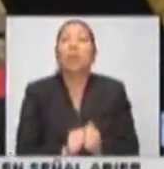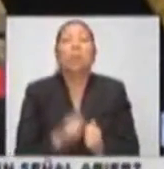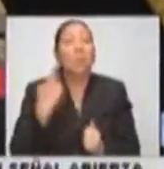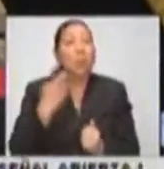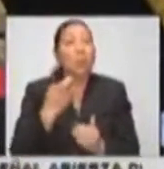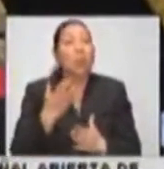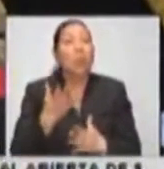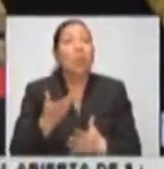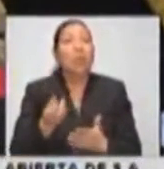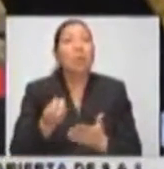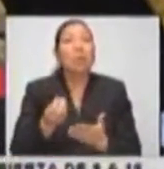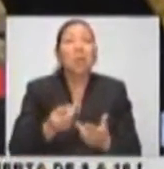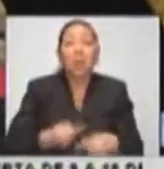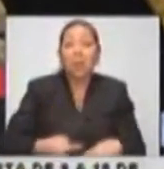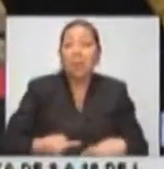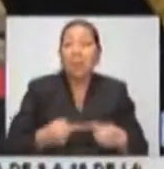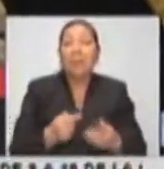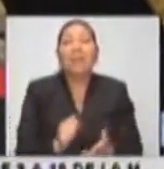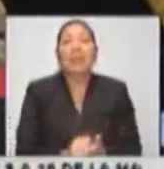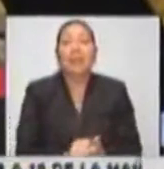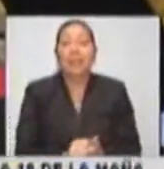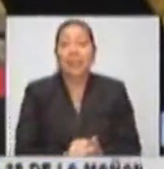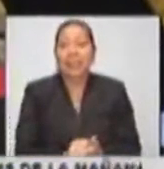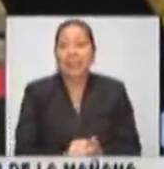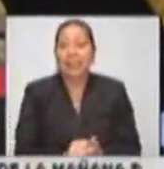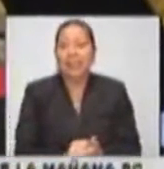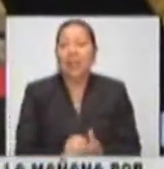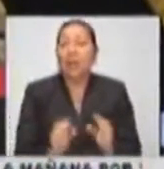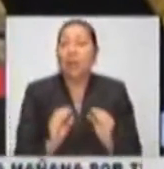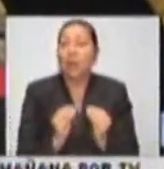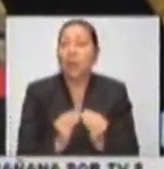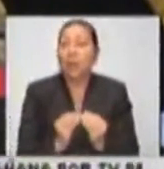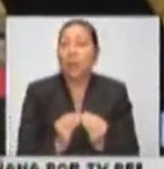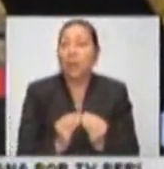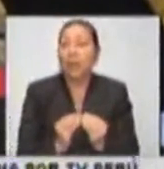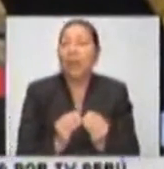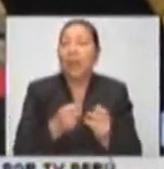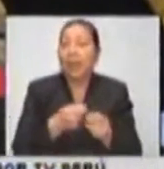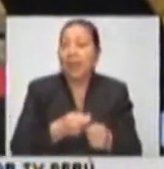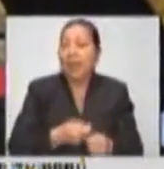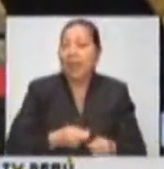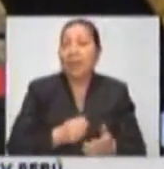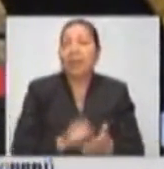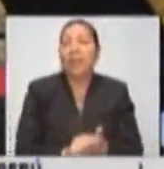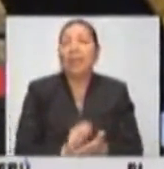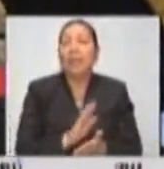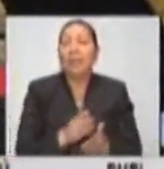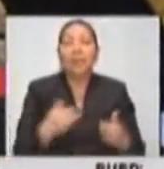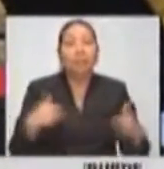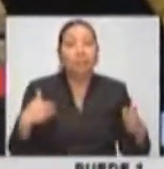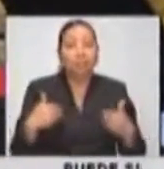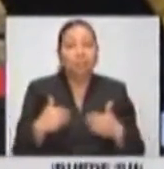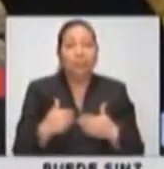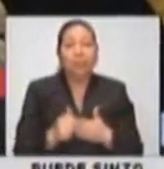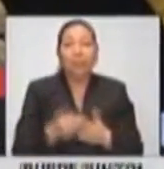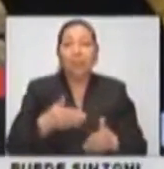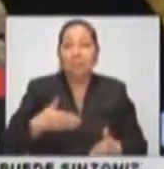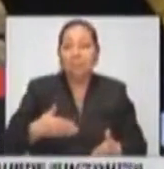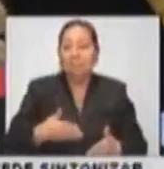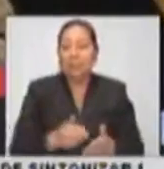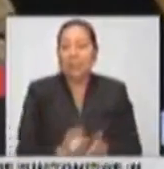políticas de consumidor, la competencia y el conjunto de comercio y agricultura, y hay los de invitados como el de